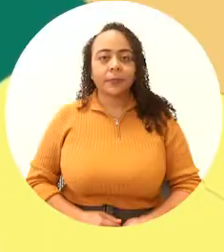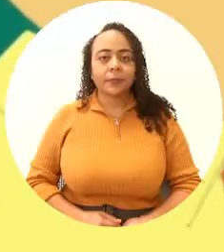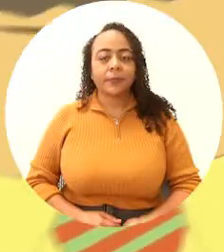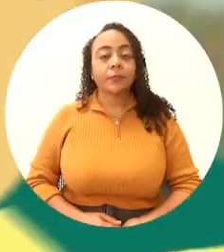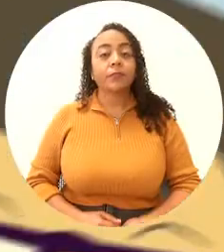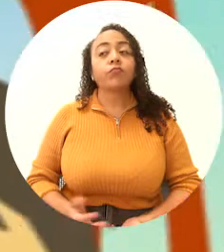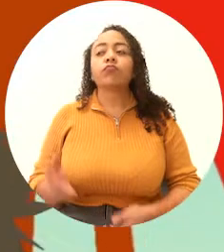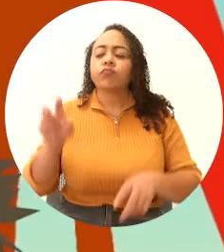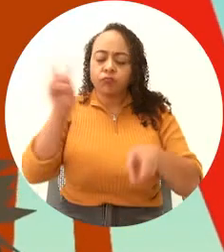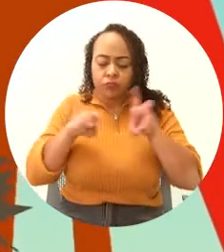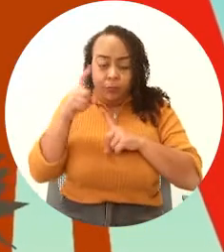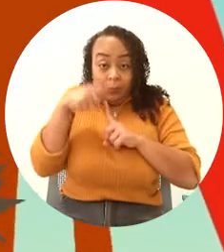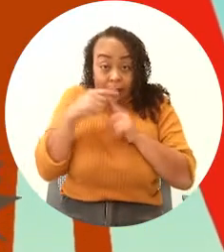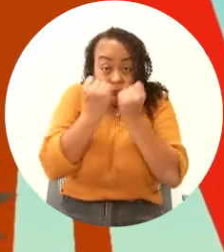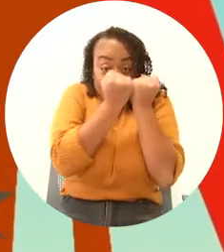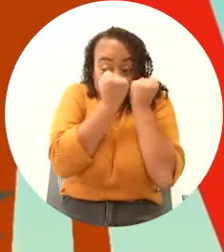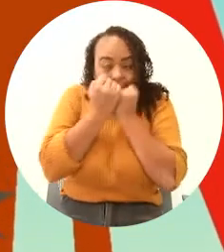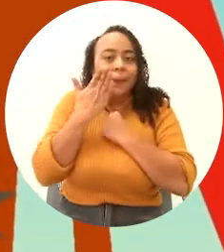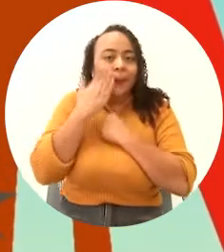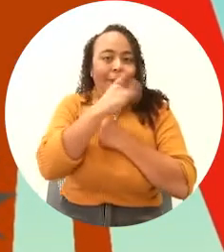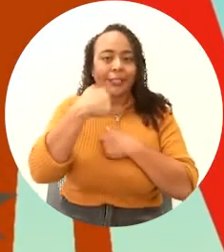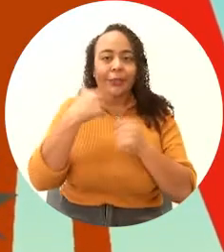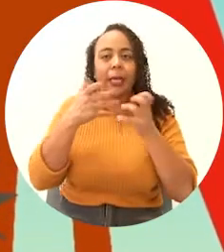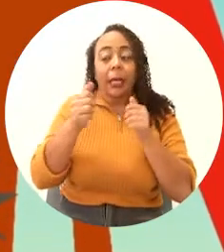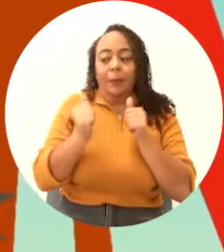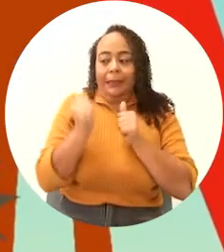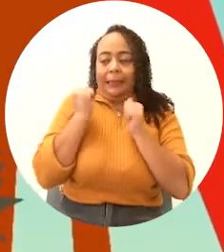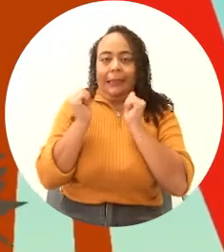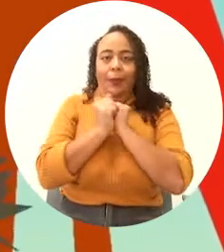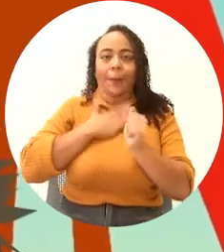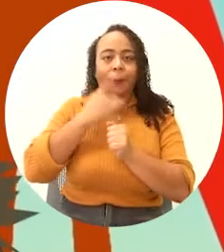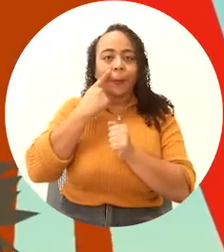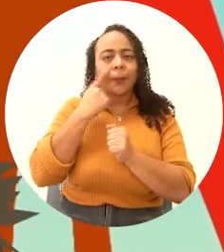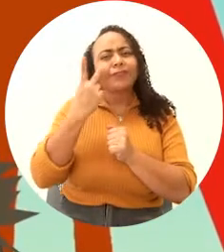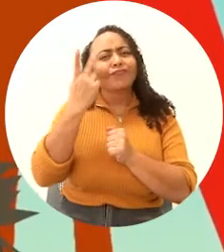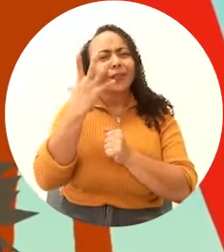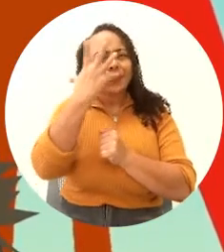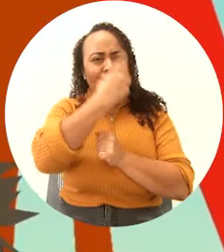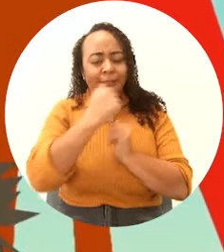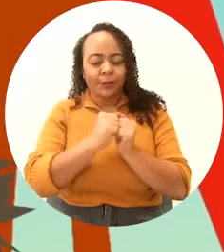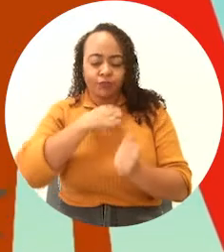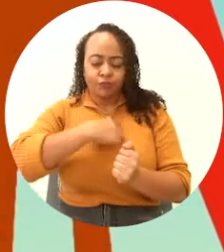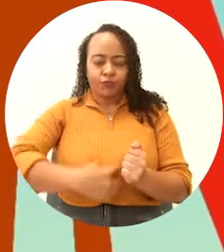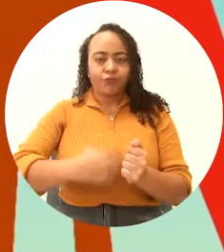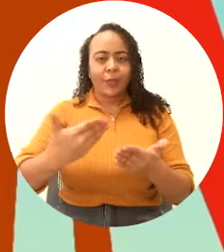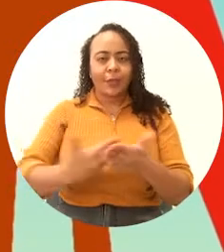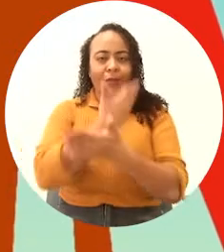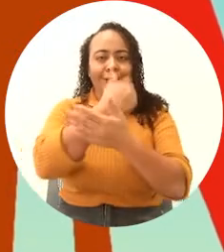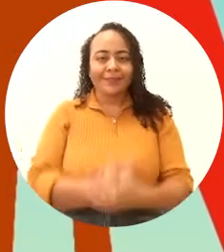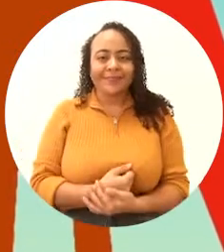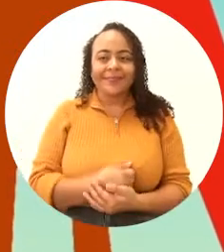Vamos en el taxi todos apretaditos. Mami y yo queríamos ir atrás con mi papá. Se veía guapísimo, con su uniforme nuevo. Iba